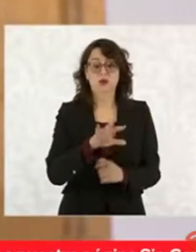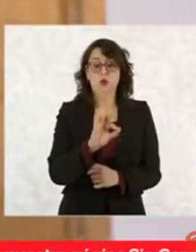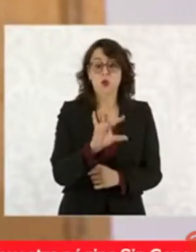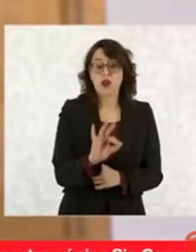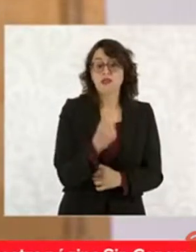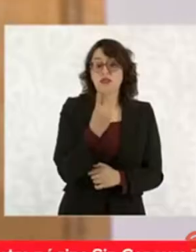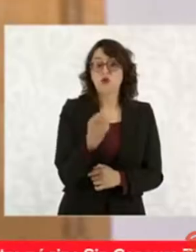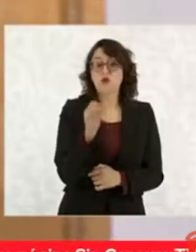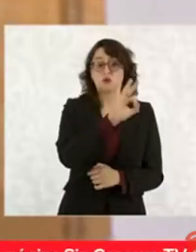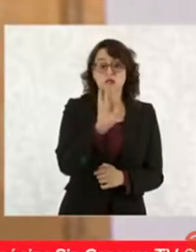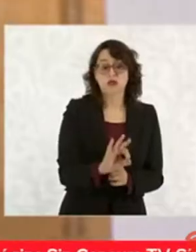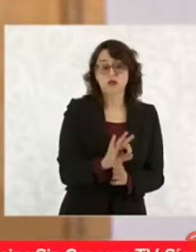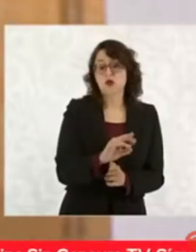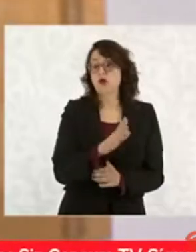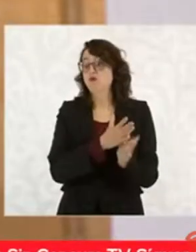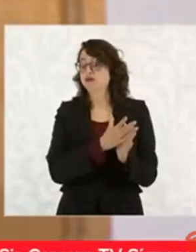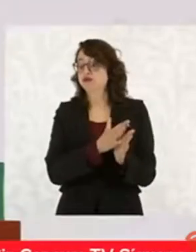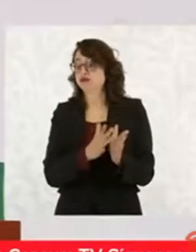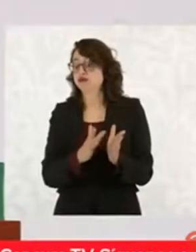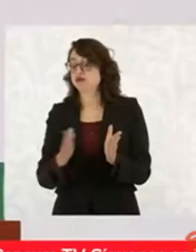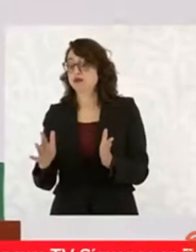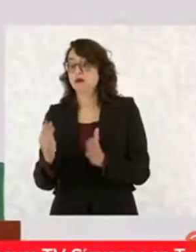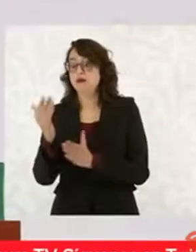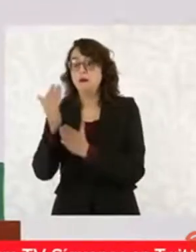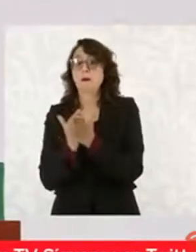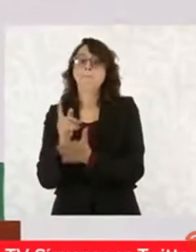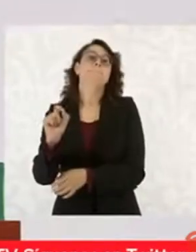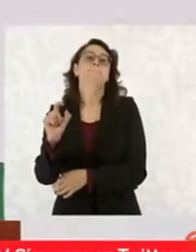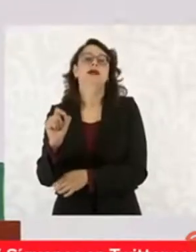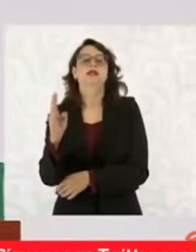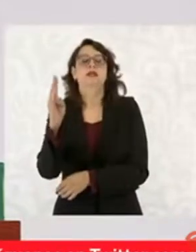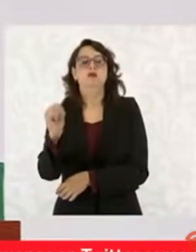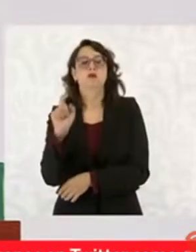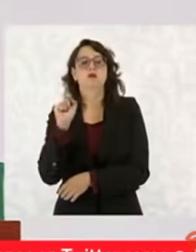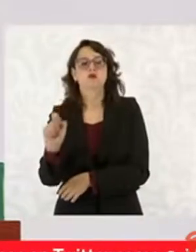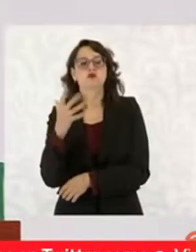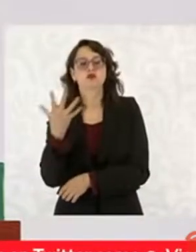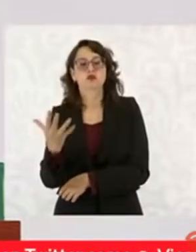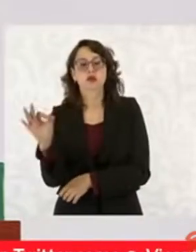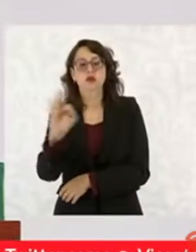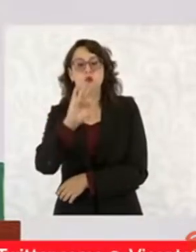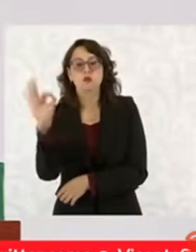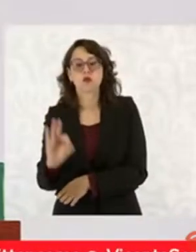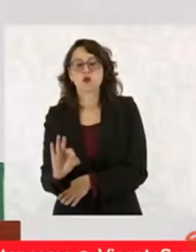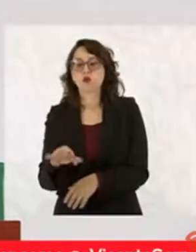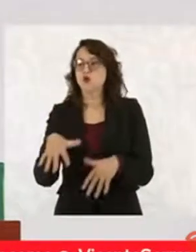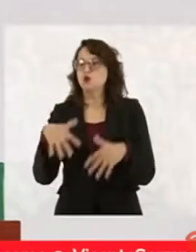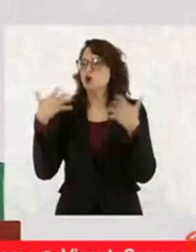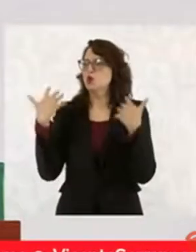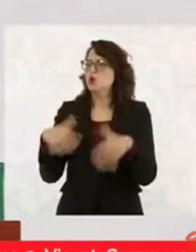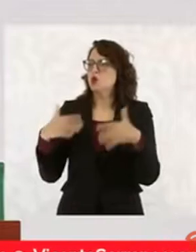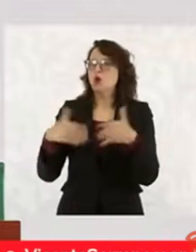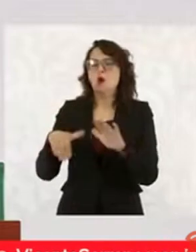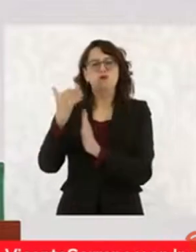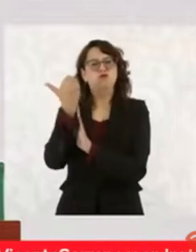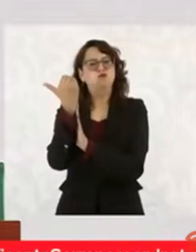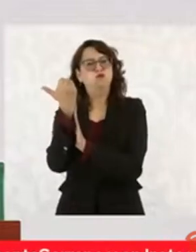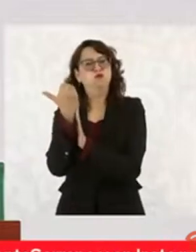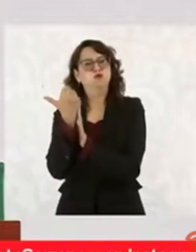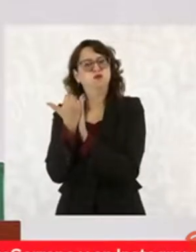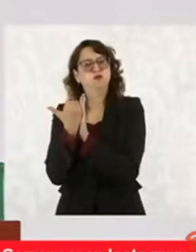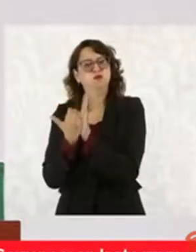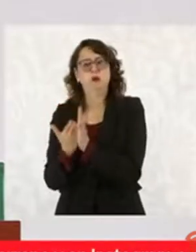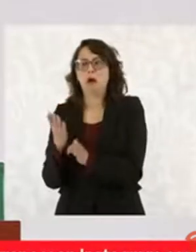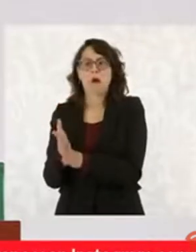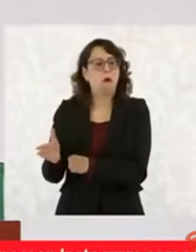y si hay una cosa que dijo y que les va a arder mucho a los neoliberales, a los fachitos, es la referencia a Andrés Manuel López Obrador, ¿no?